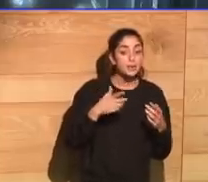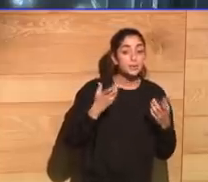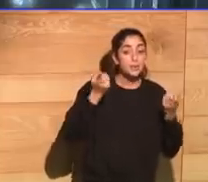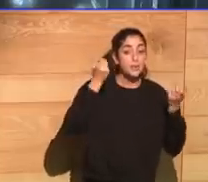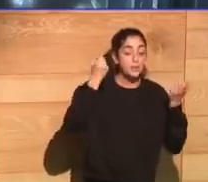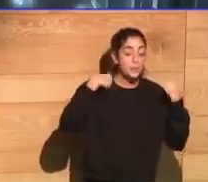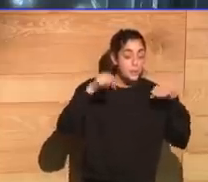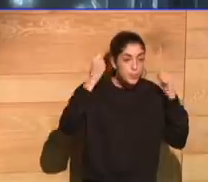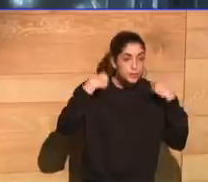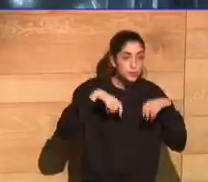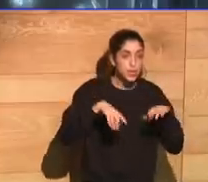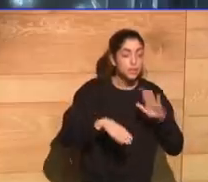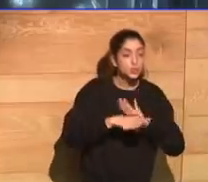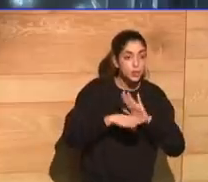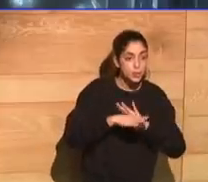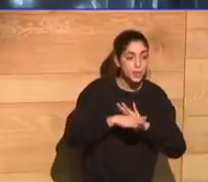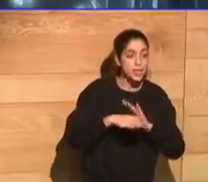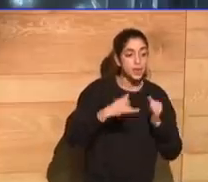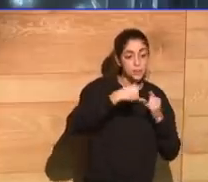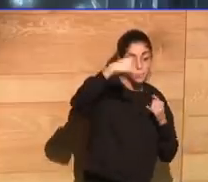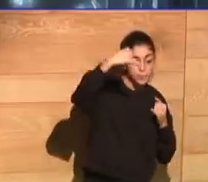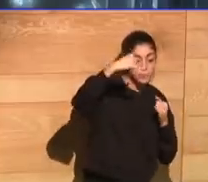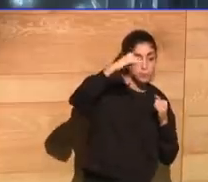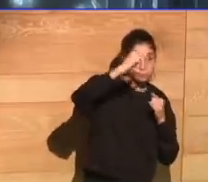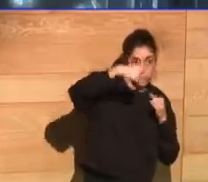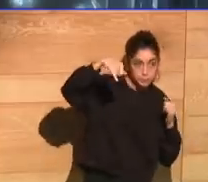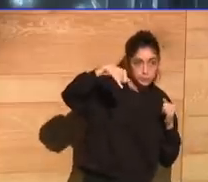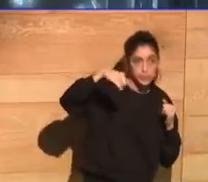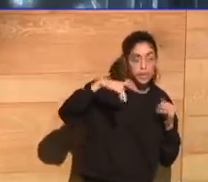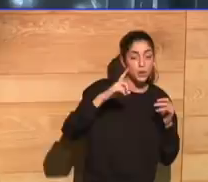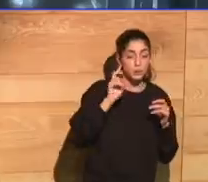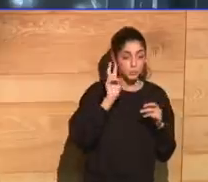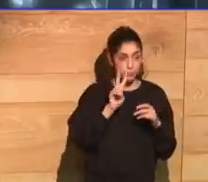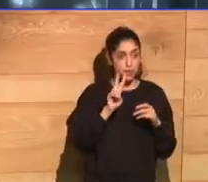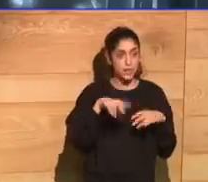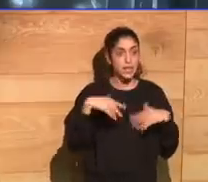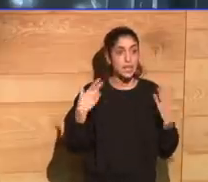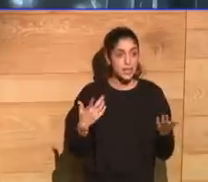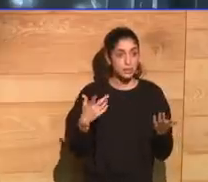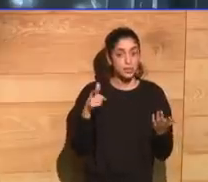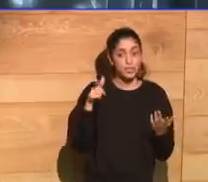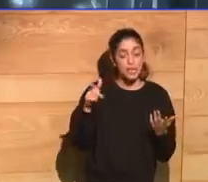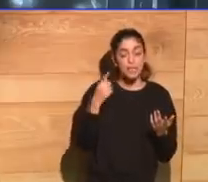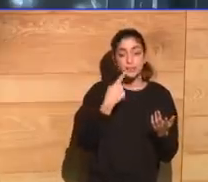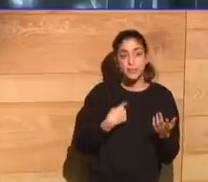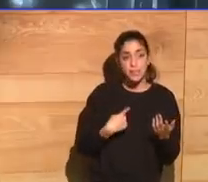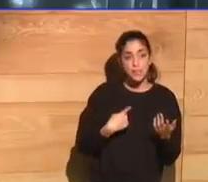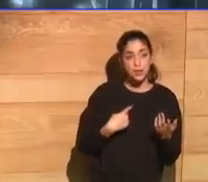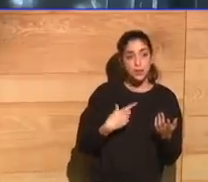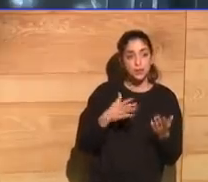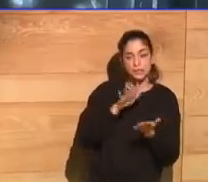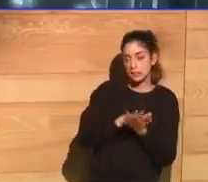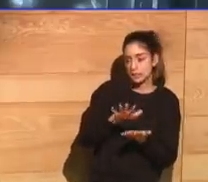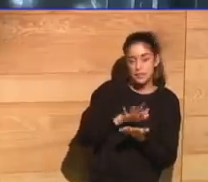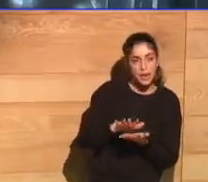vio que la polea venía hacia nosotros y mientras nos estábamos cayendo, y él dijo, tranquila,